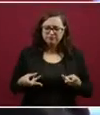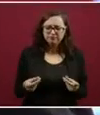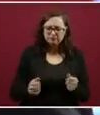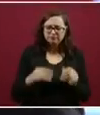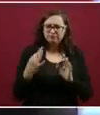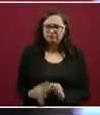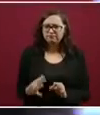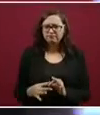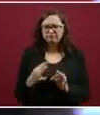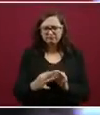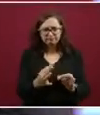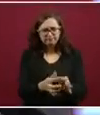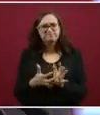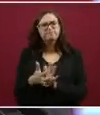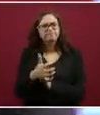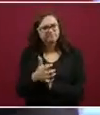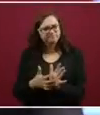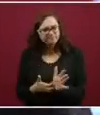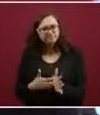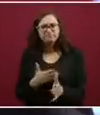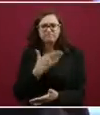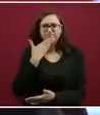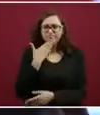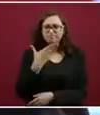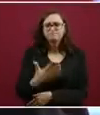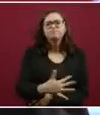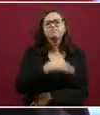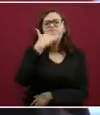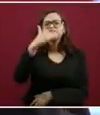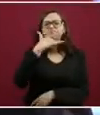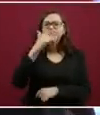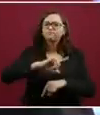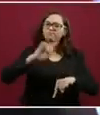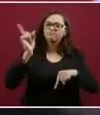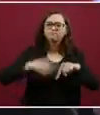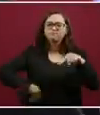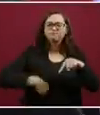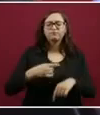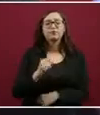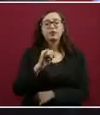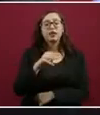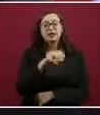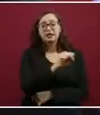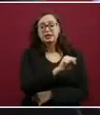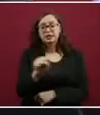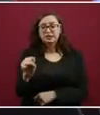para más, es gastarlo acabando con la corrupción. El IMSS puede